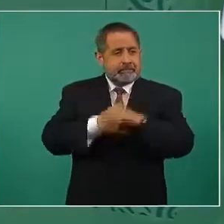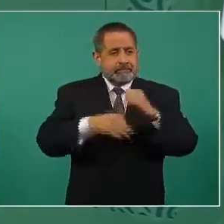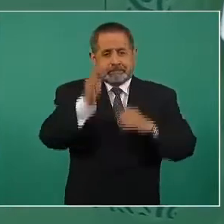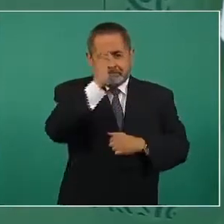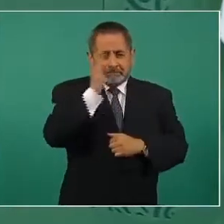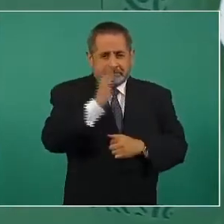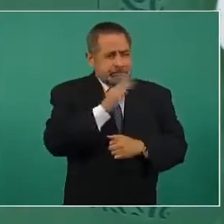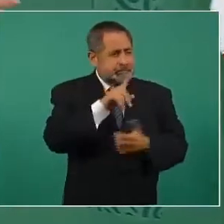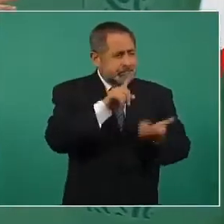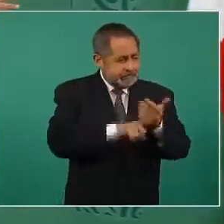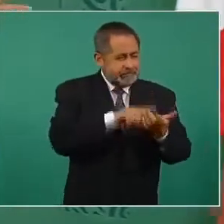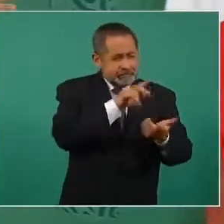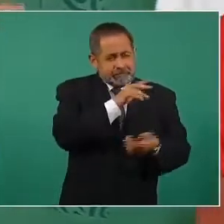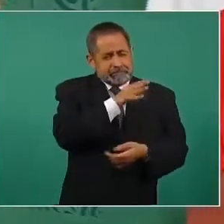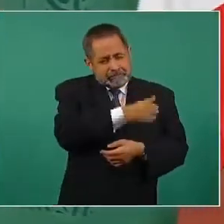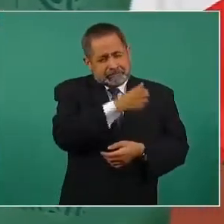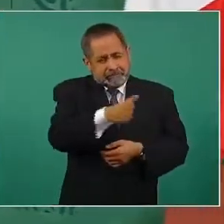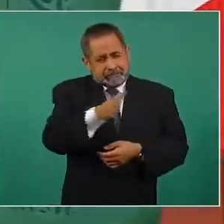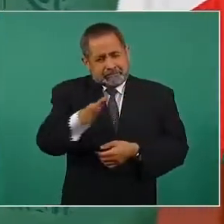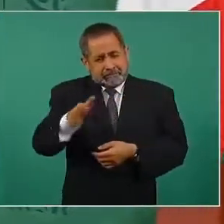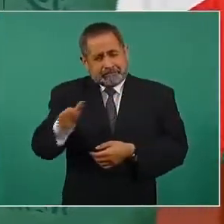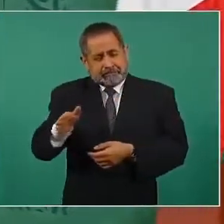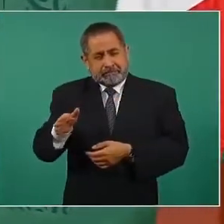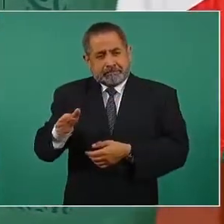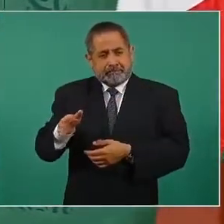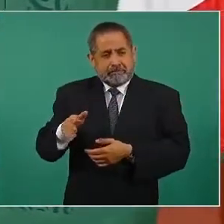quedaban afuera, ya la última.